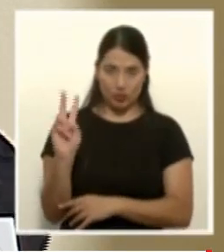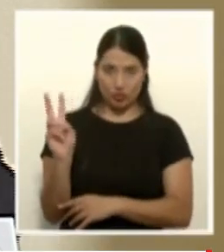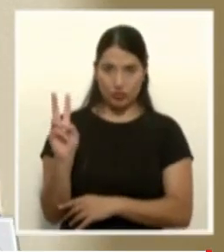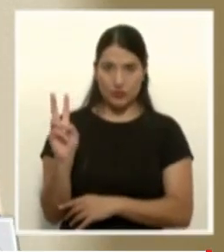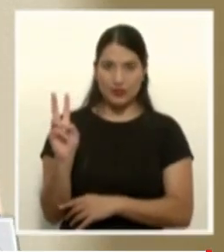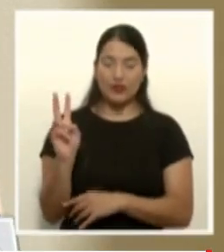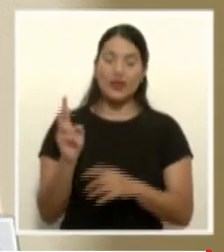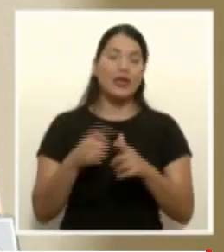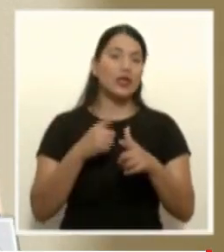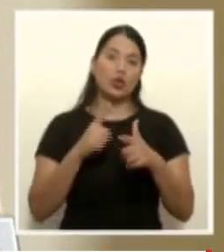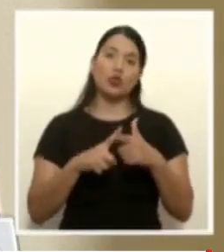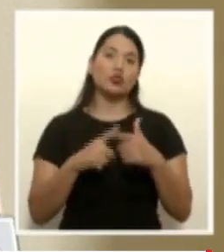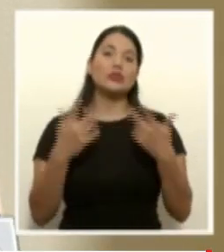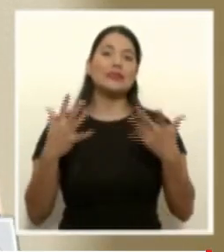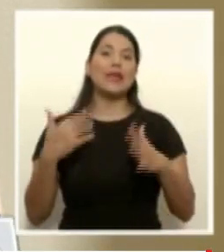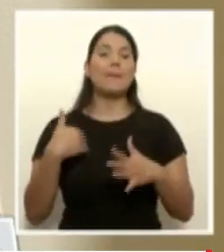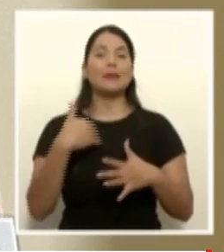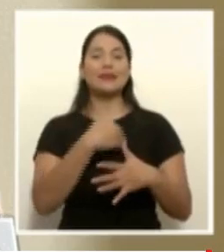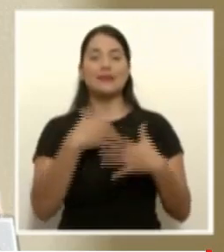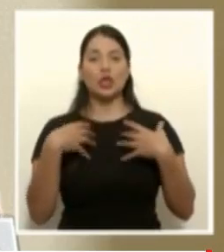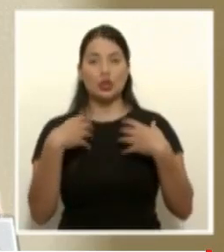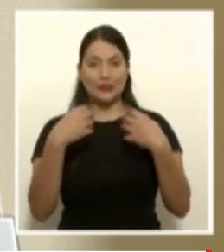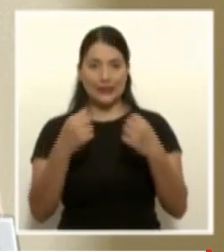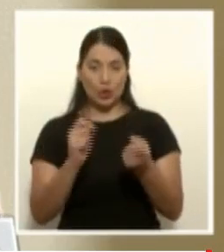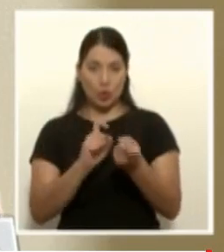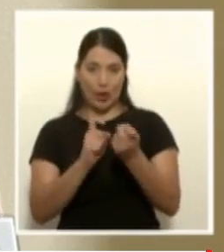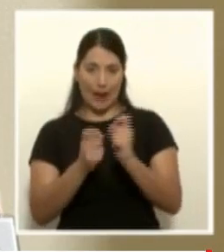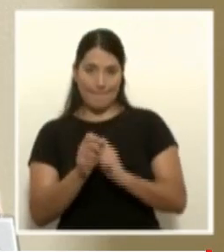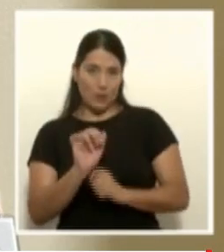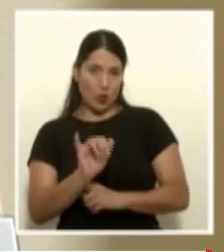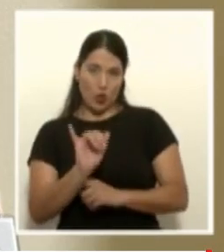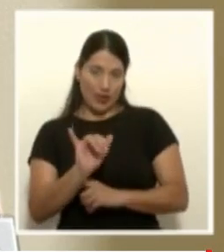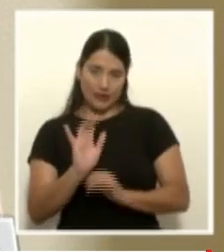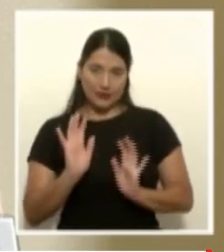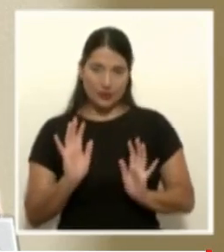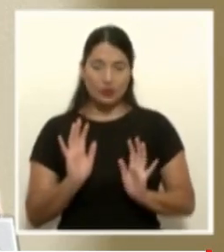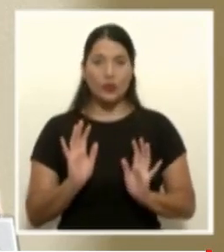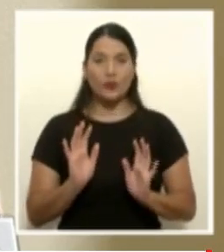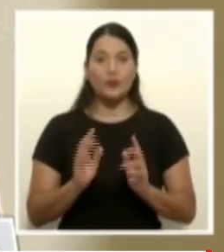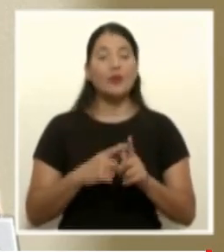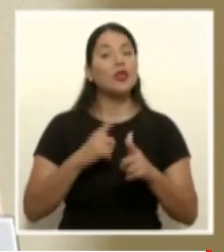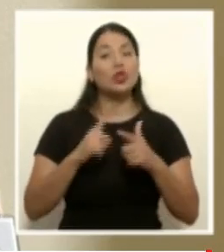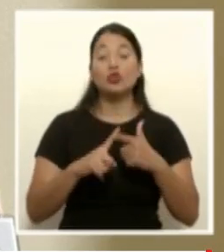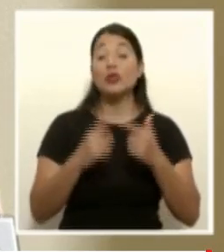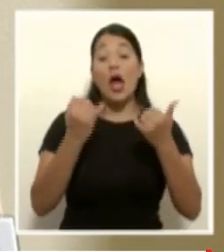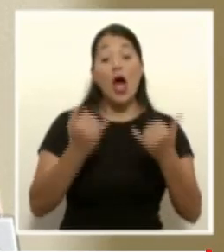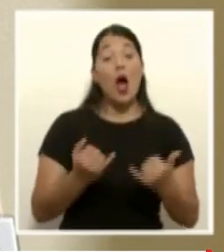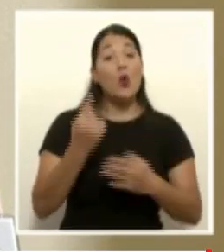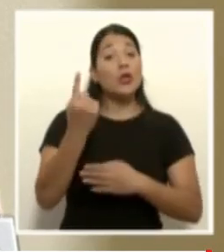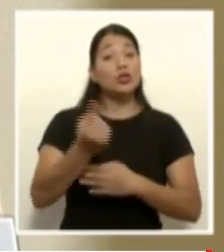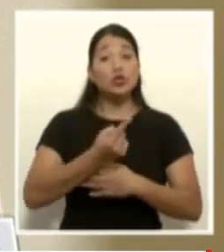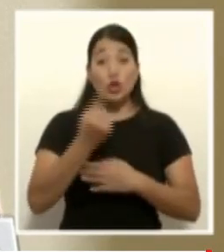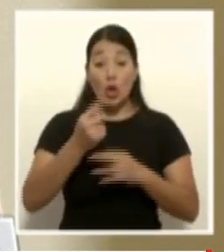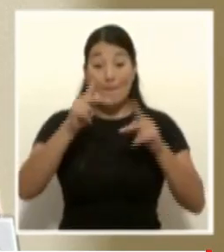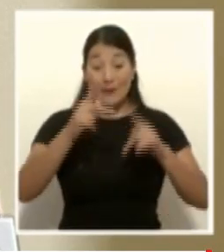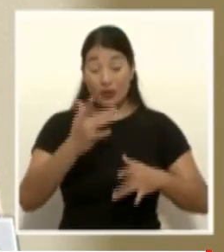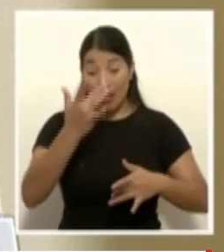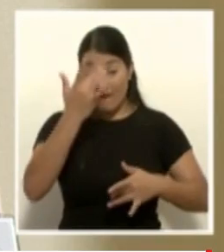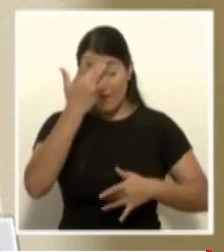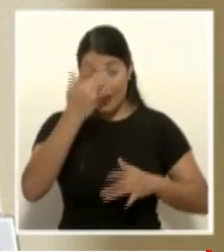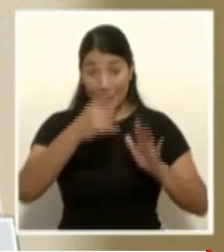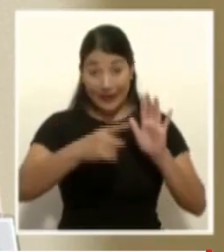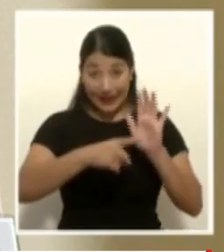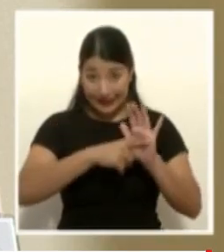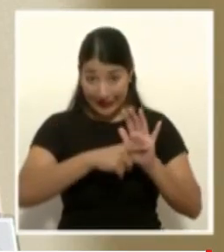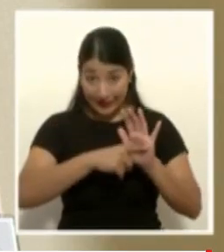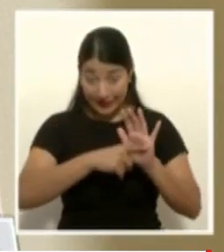por parte del Ministerio de Salud, es lo que seguimos y es una práctica